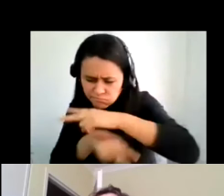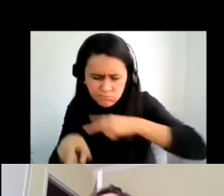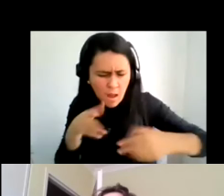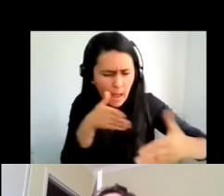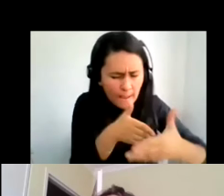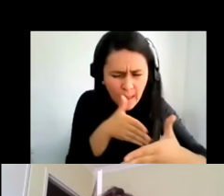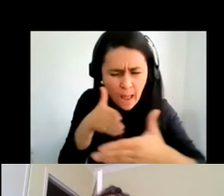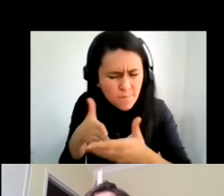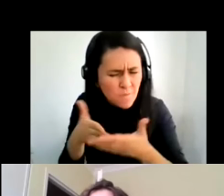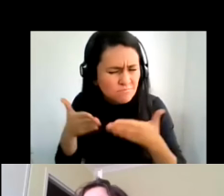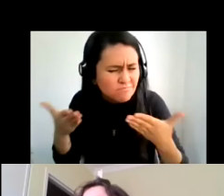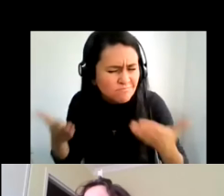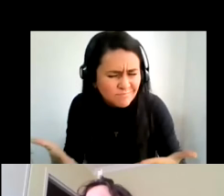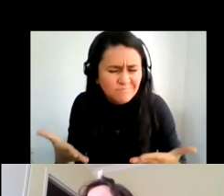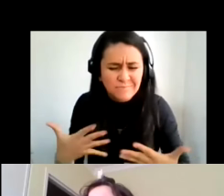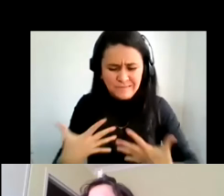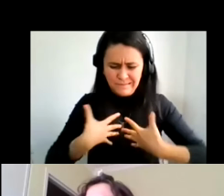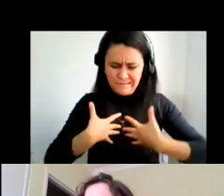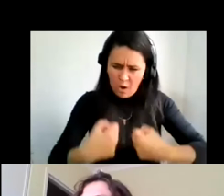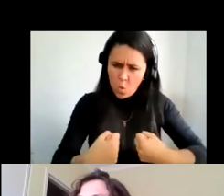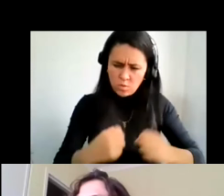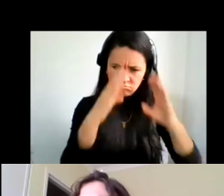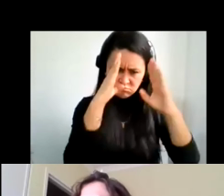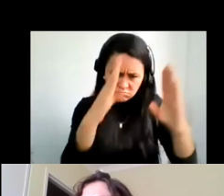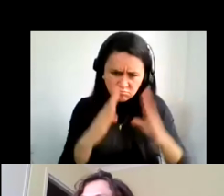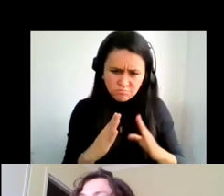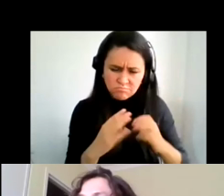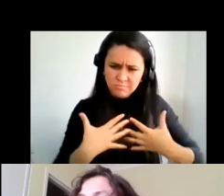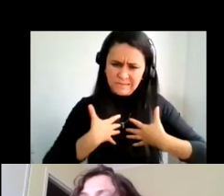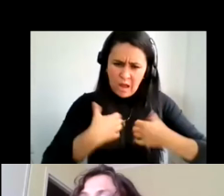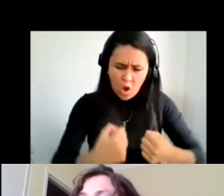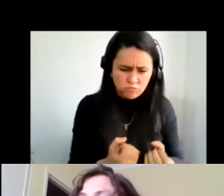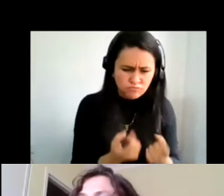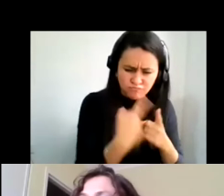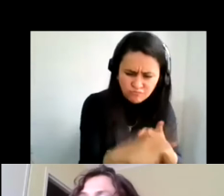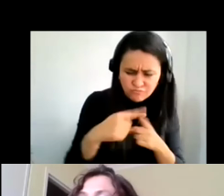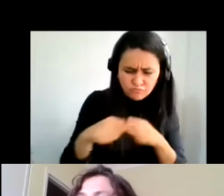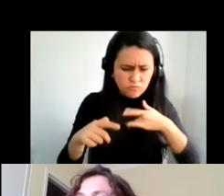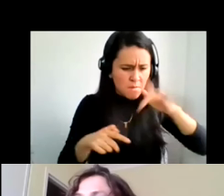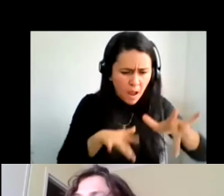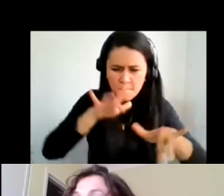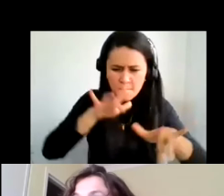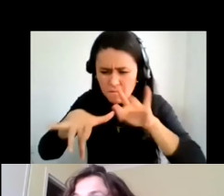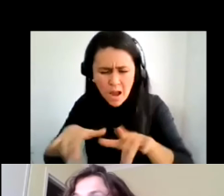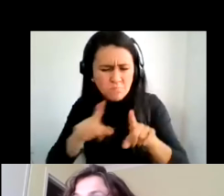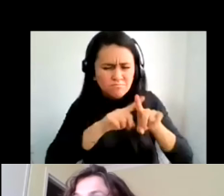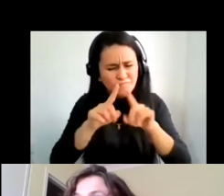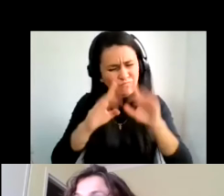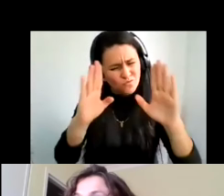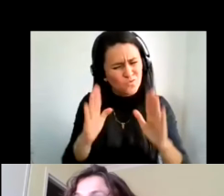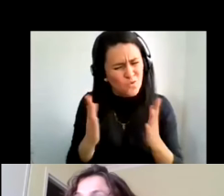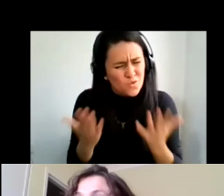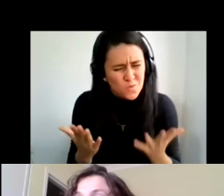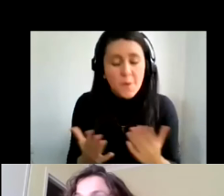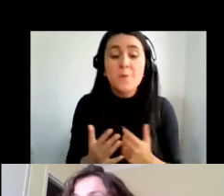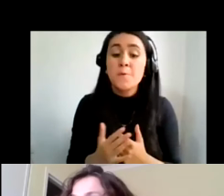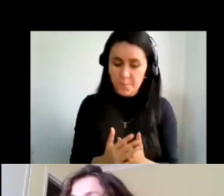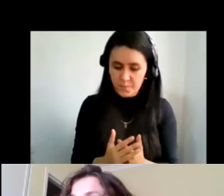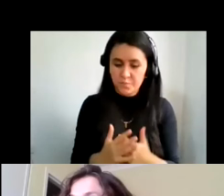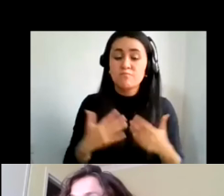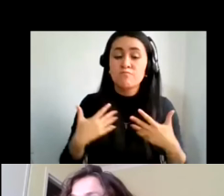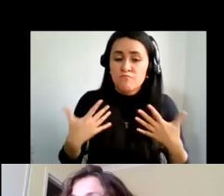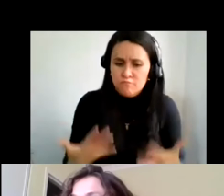purpose. servicios So it's eficaces really de an salud. overarching Quiero health system performance. destacar Second, it's for reducing health en términos inequities. generales, Third,